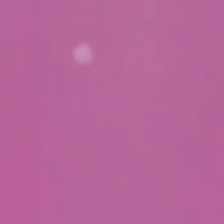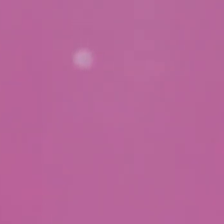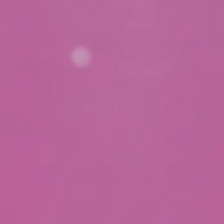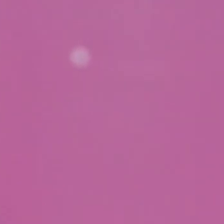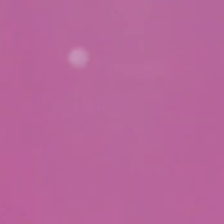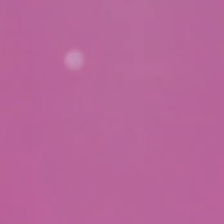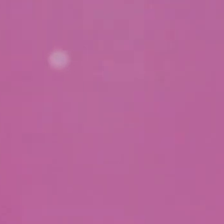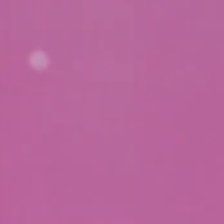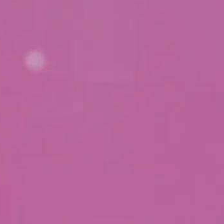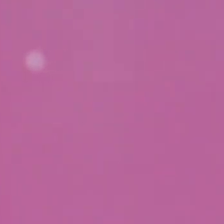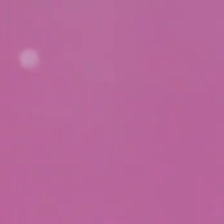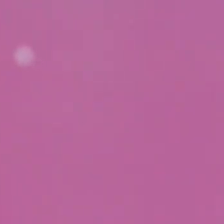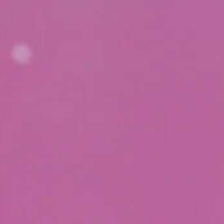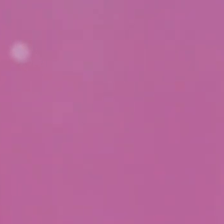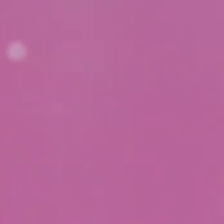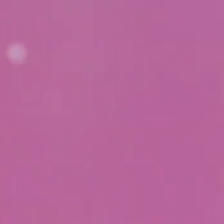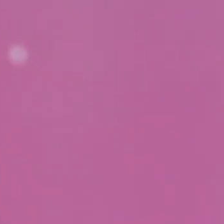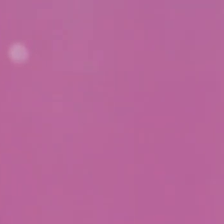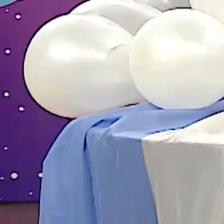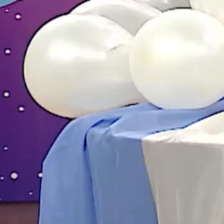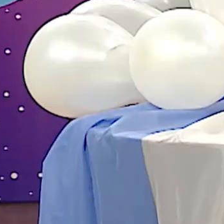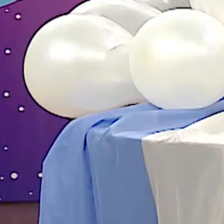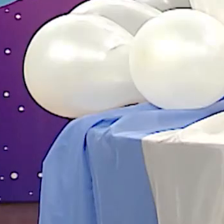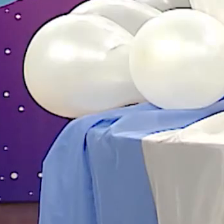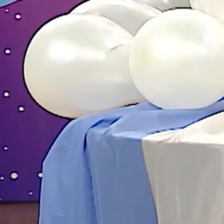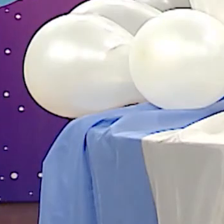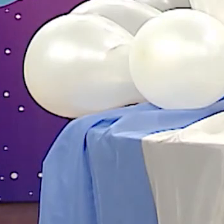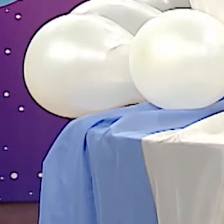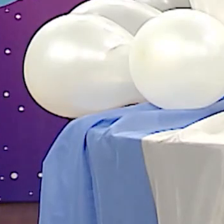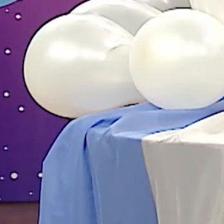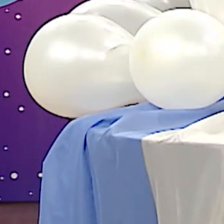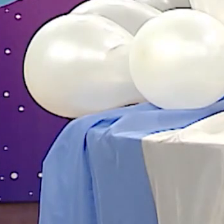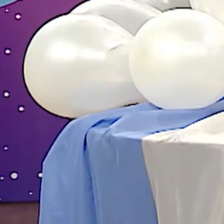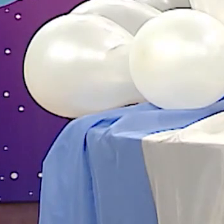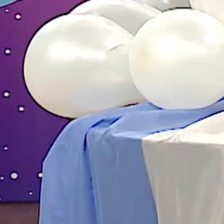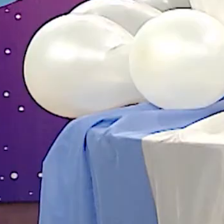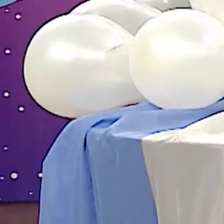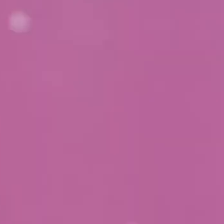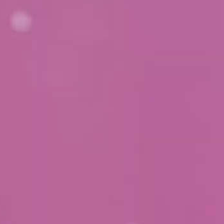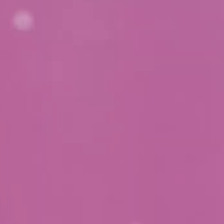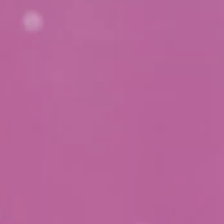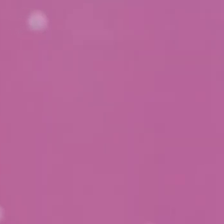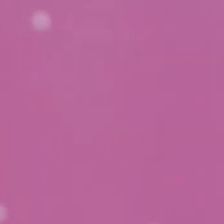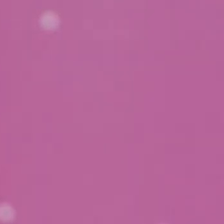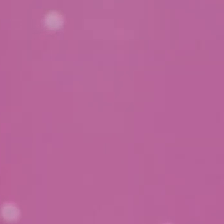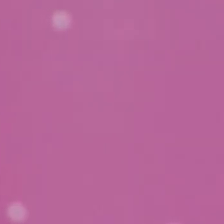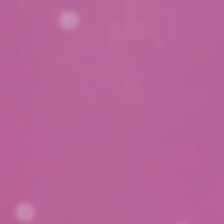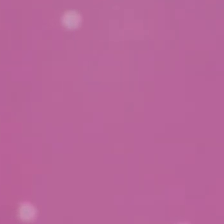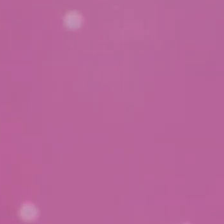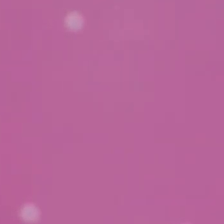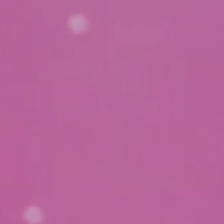¡Malambo! ¡Muy bien! Vamos, alaba a la bandera, banderita de